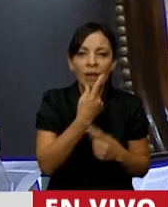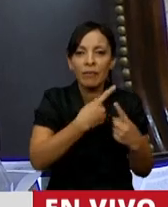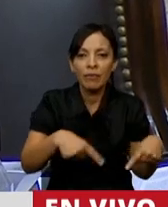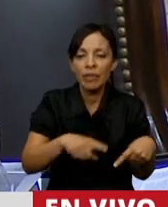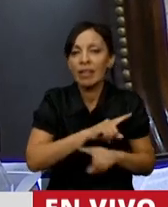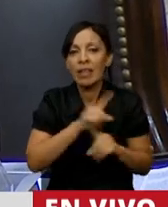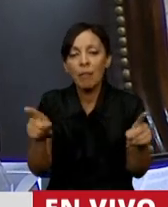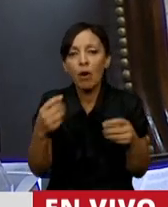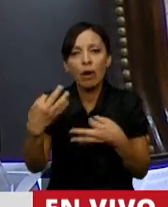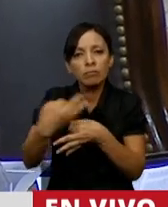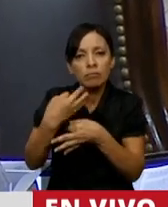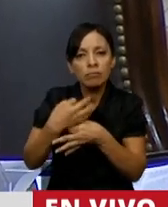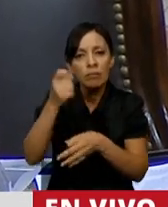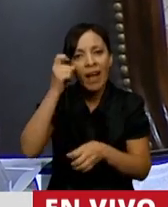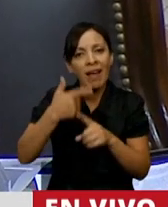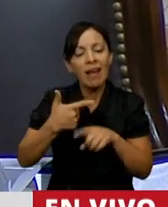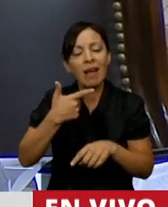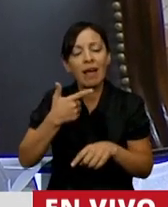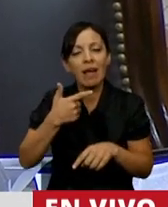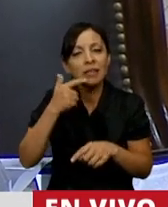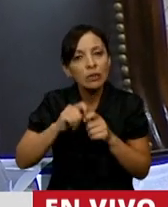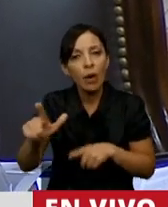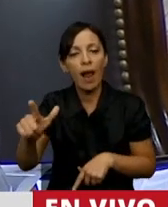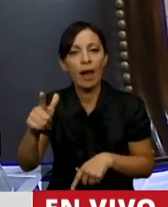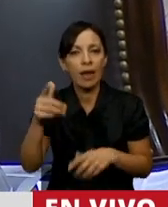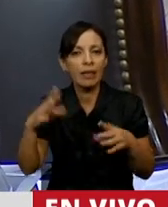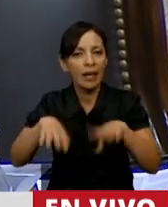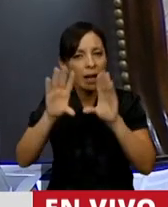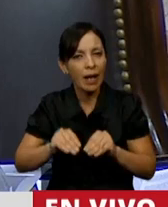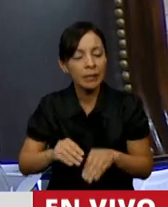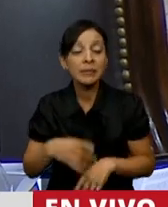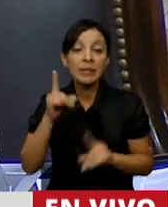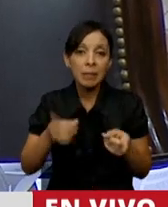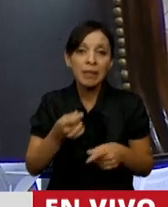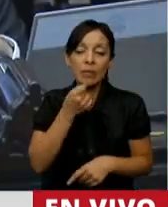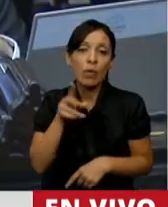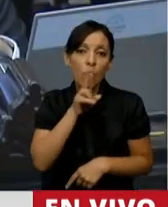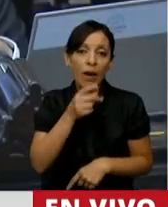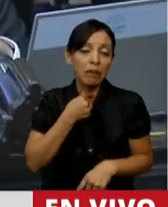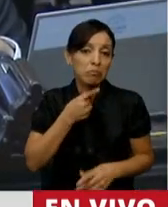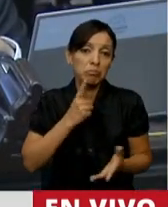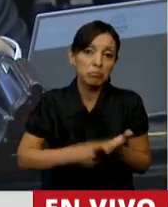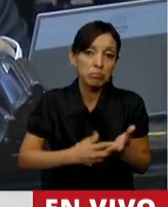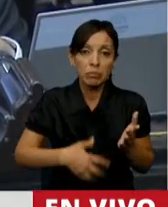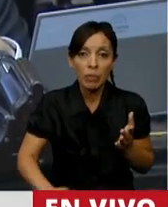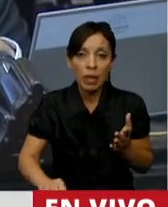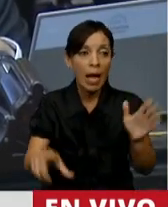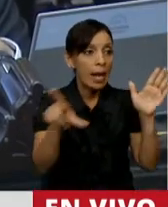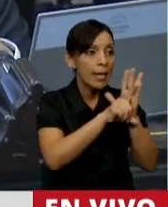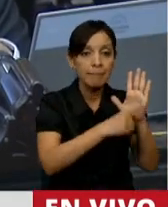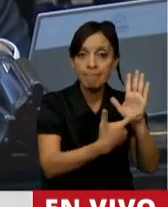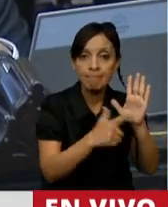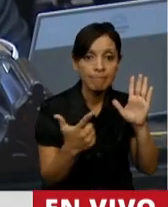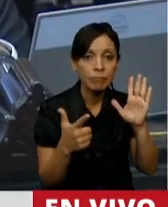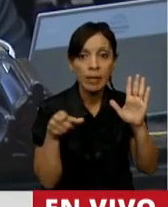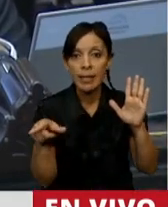sexual. Y seguramente, si una mujer quiere abortar y no está sancionada esta ley,